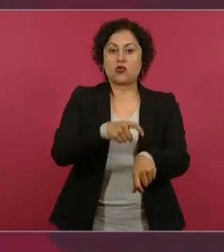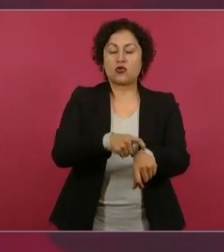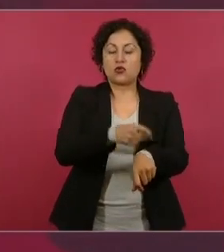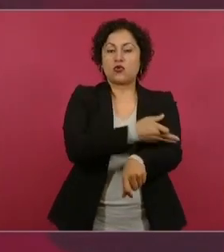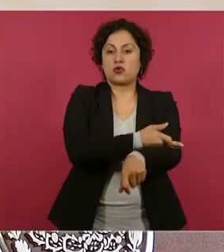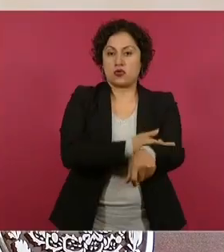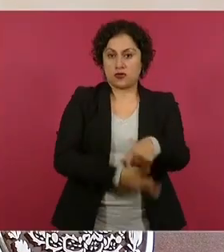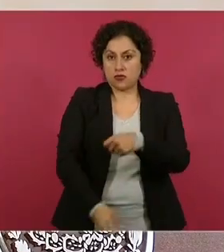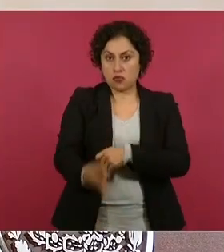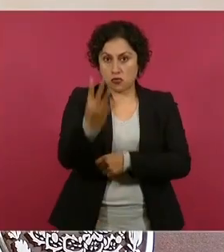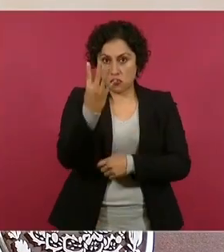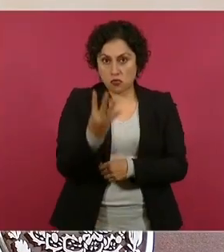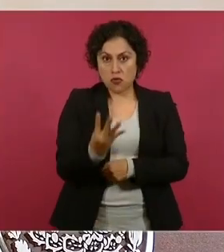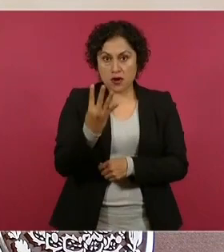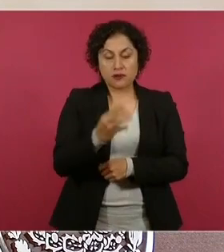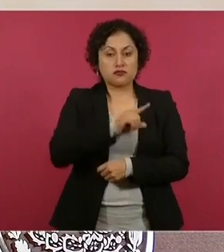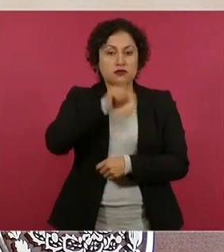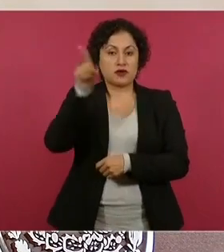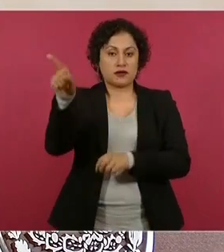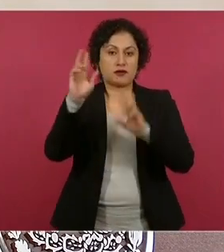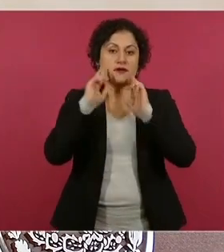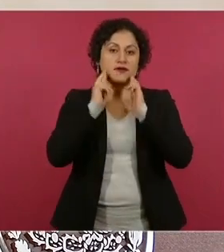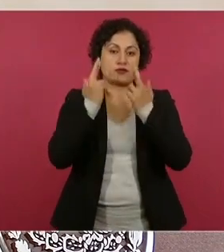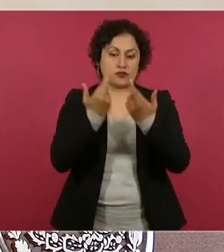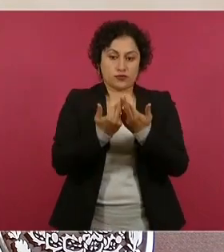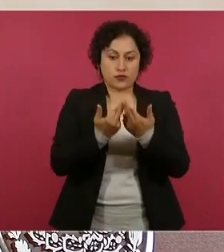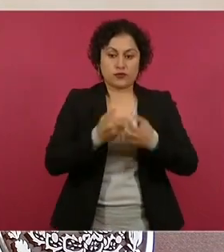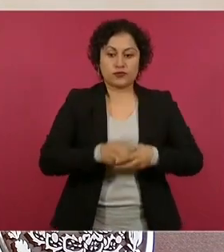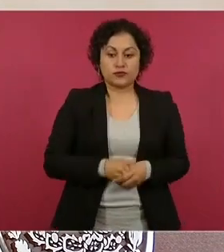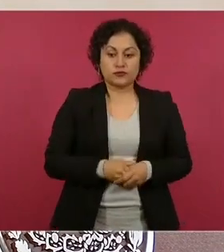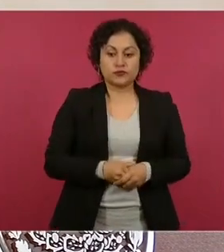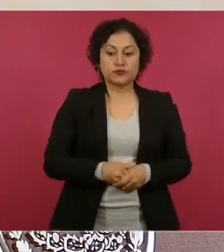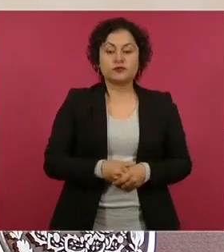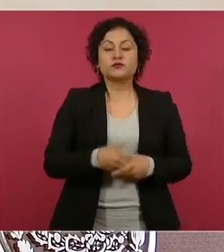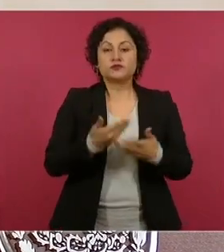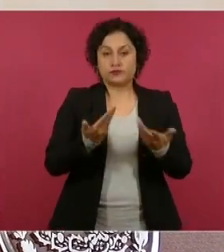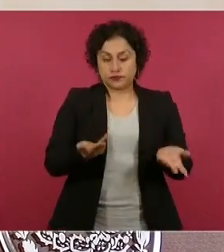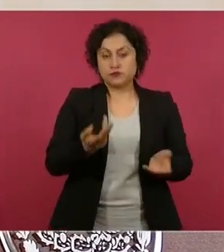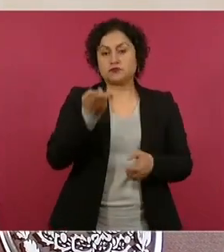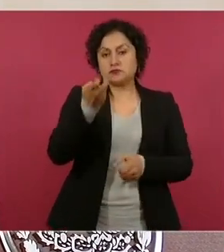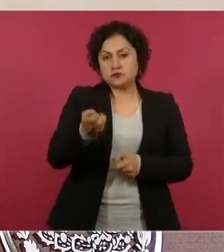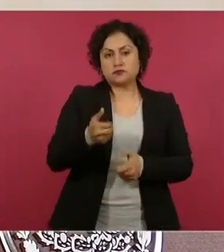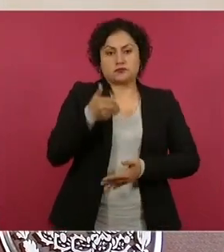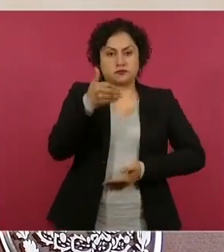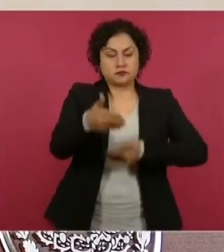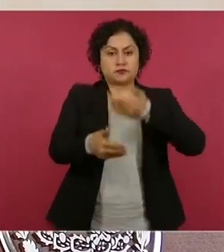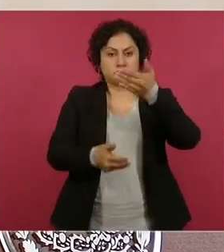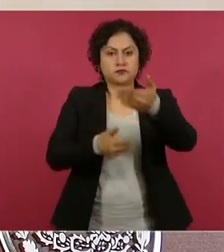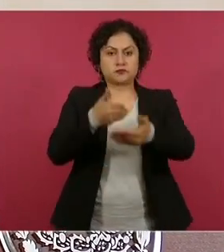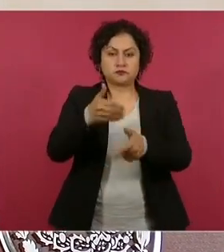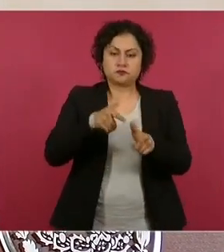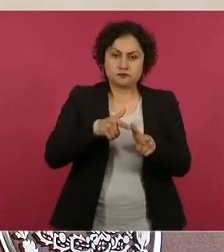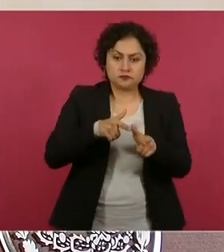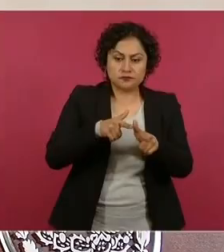tengo una reunión. Entonces, ahí vamos avanzando, vamos